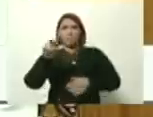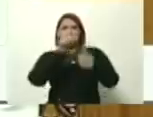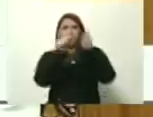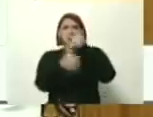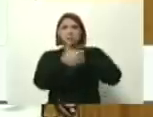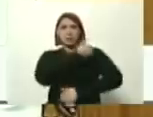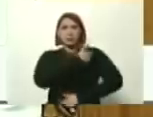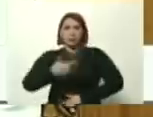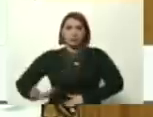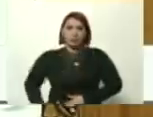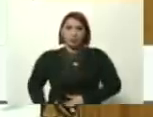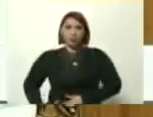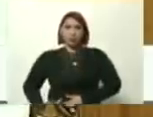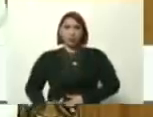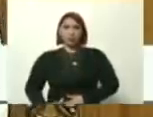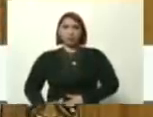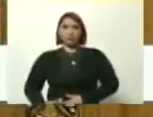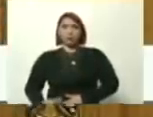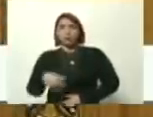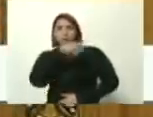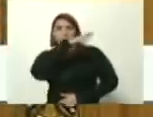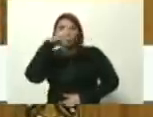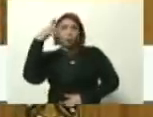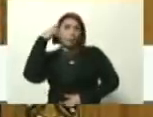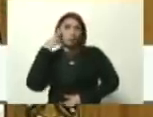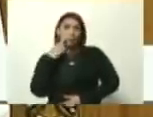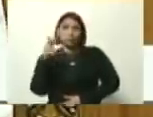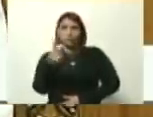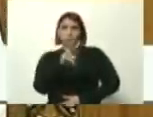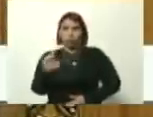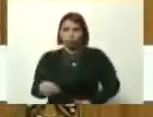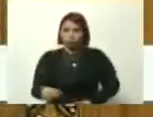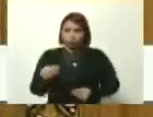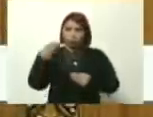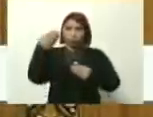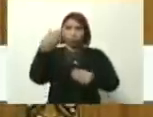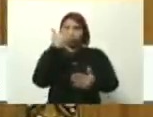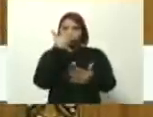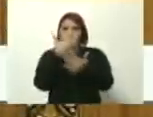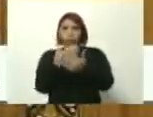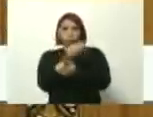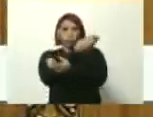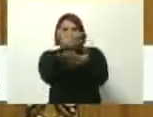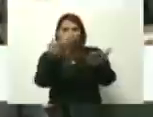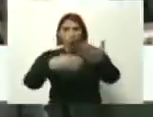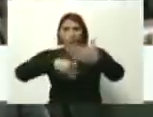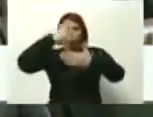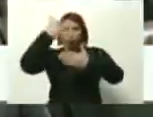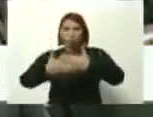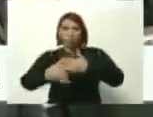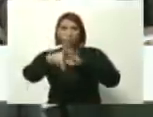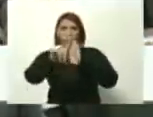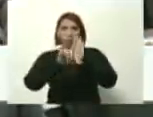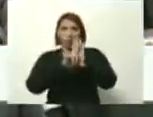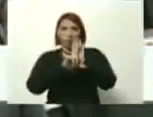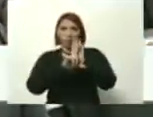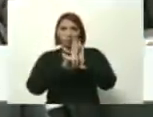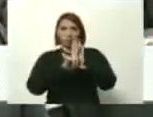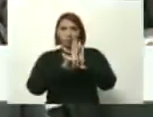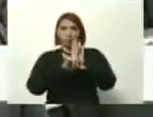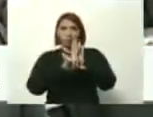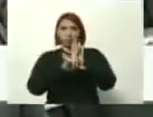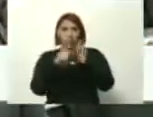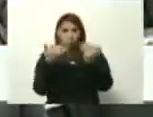ejecutiva de la República Bolivariana de Venezuela a presentarles a ustedes estos proyectos de ley en esta